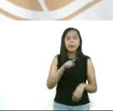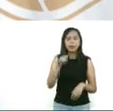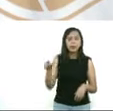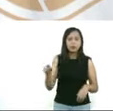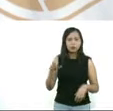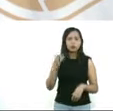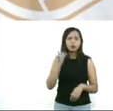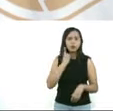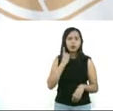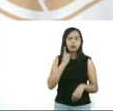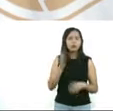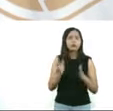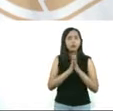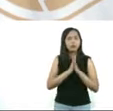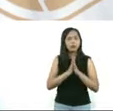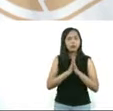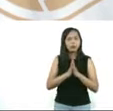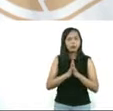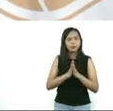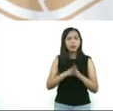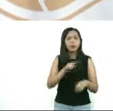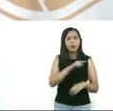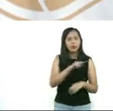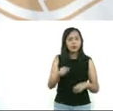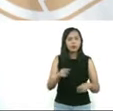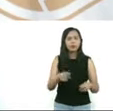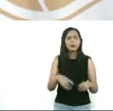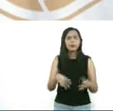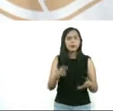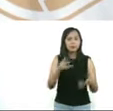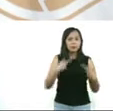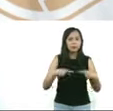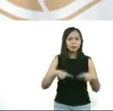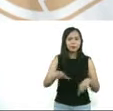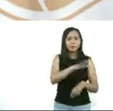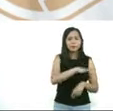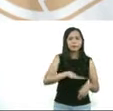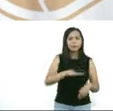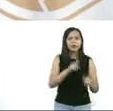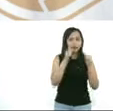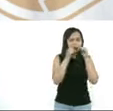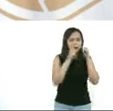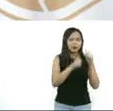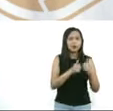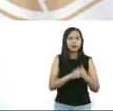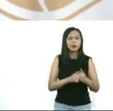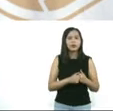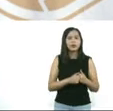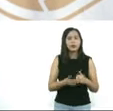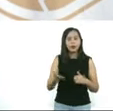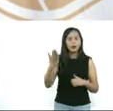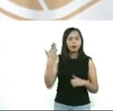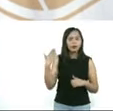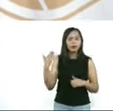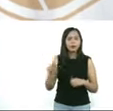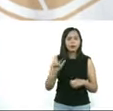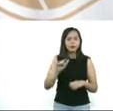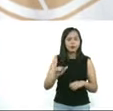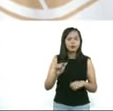a los intereses de la nación, a que sean patriotas, como lo hicieron los constitucionalistas del